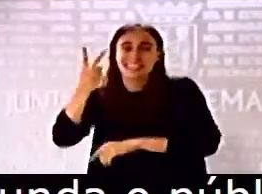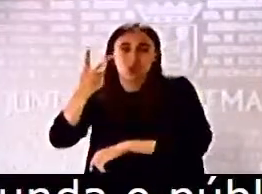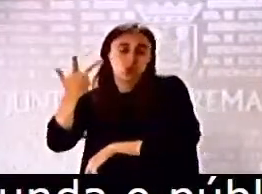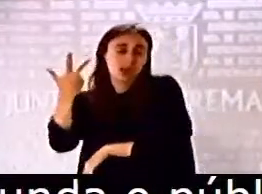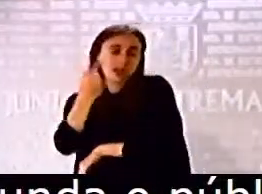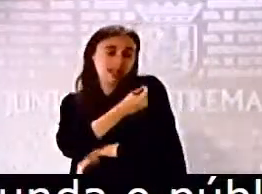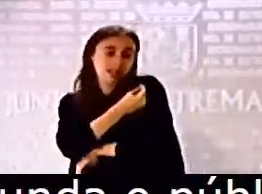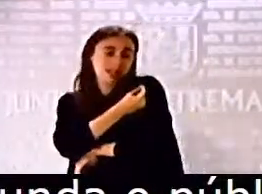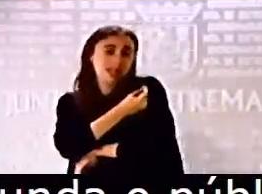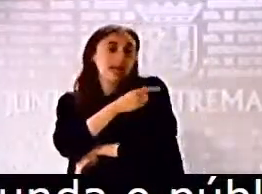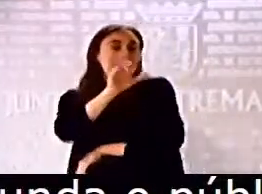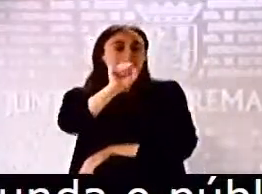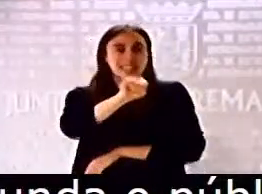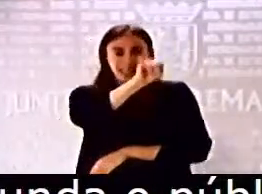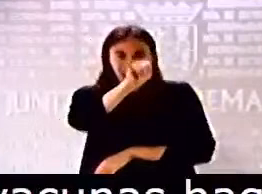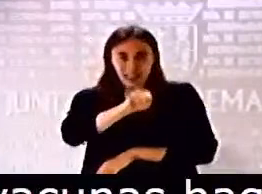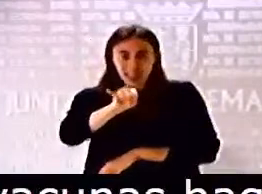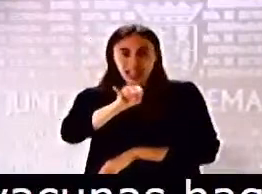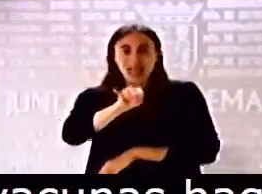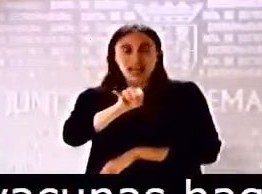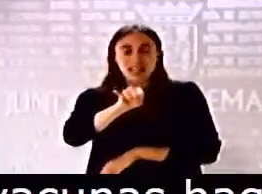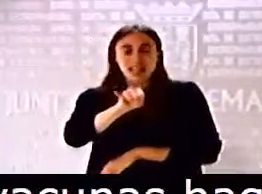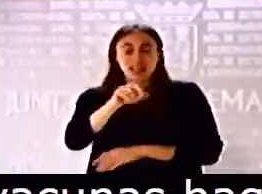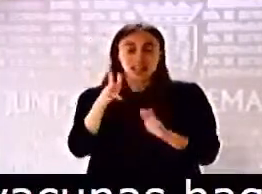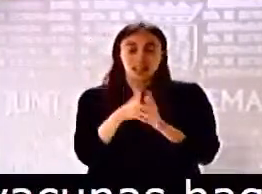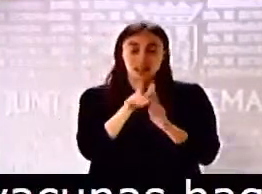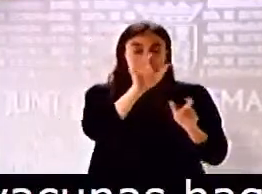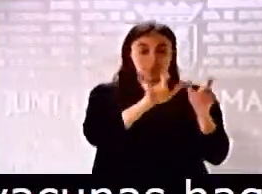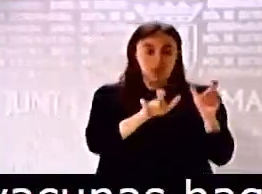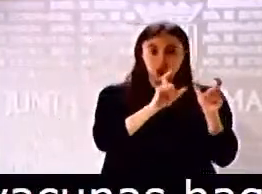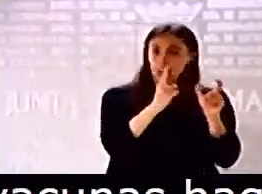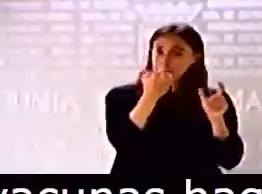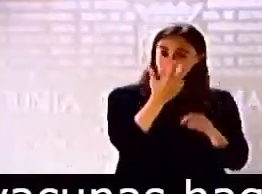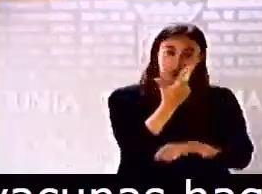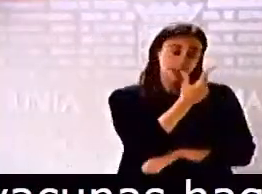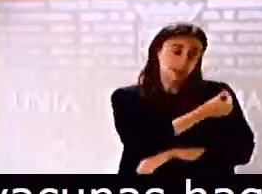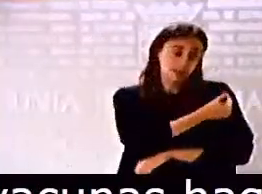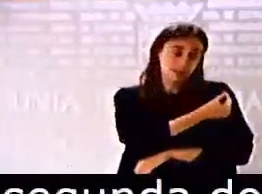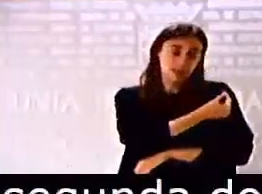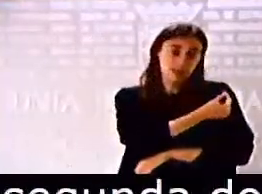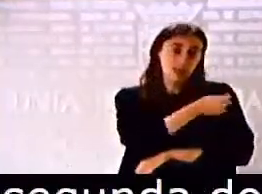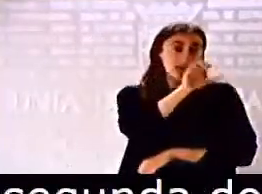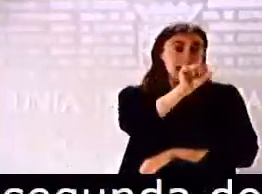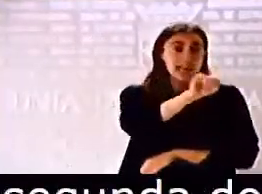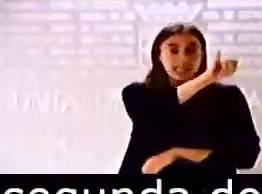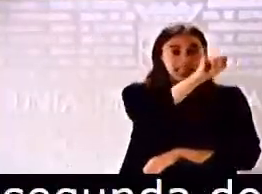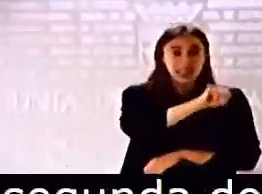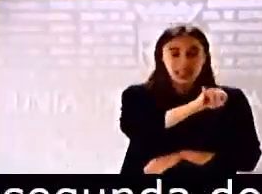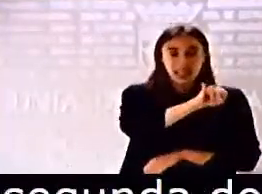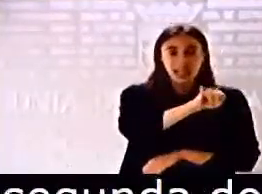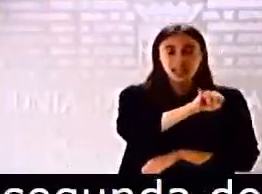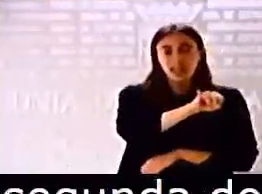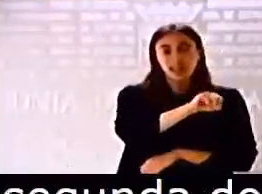AstraZeneca a esas personas que habían recibido una primera dosis de AstraZeneca.